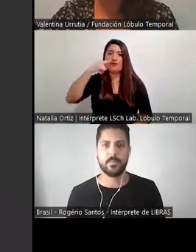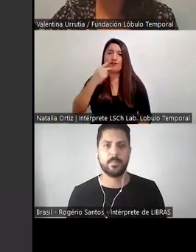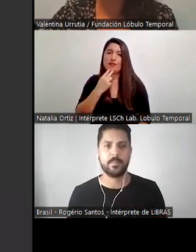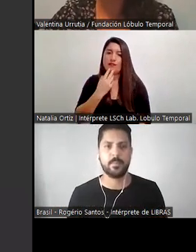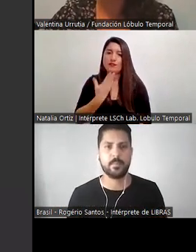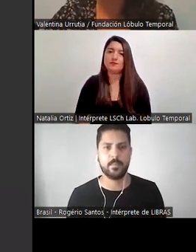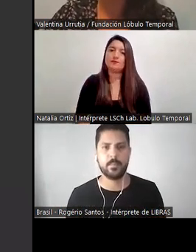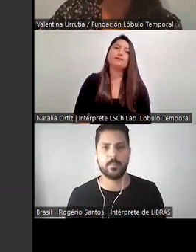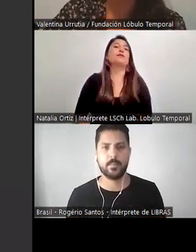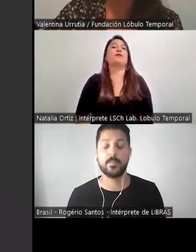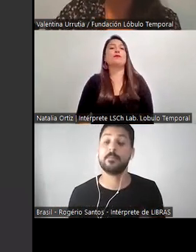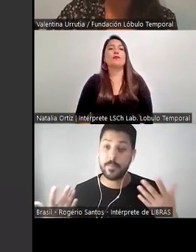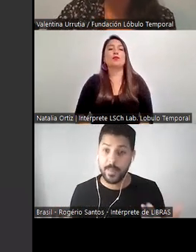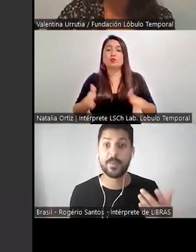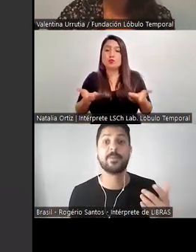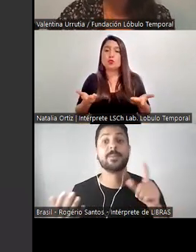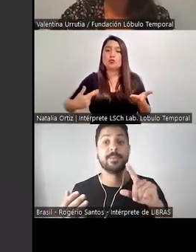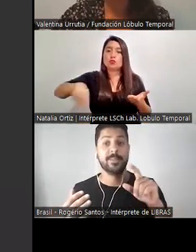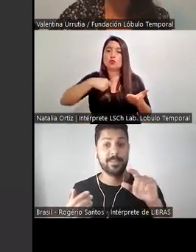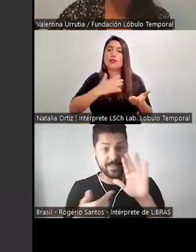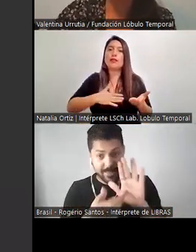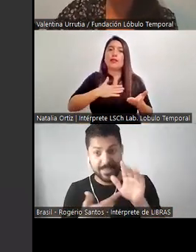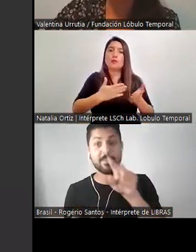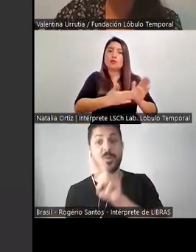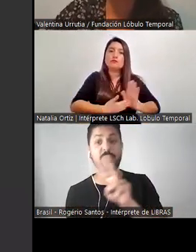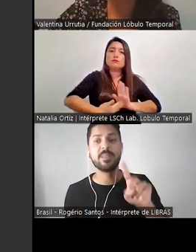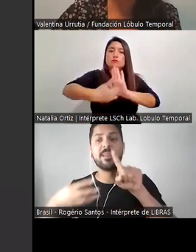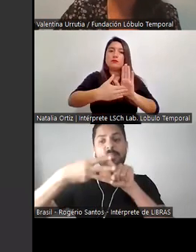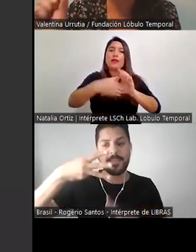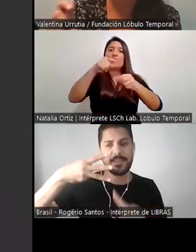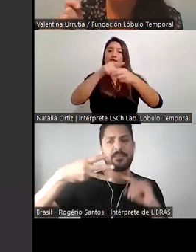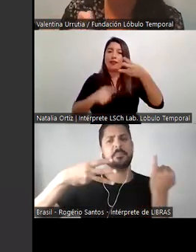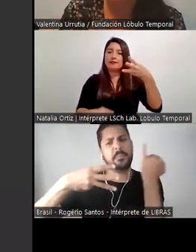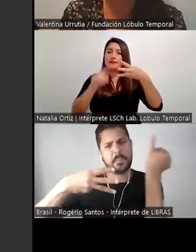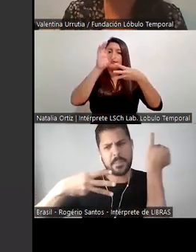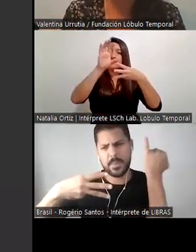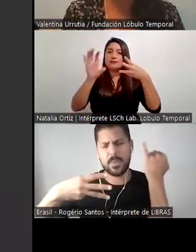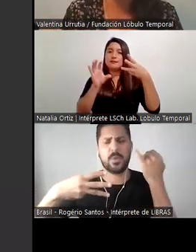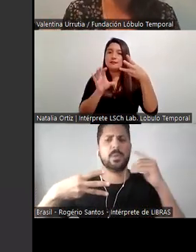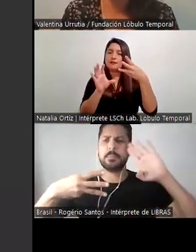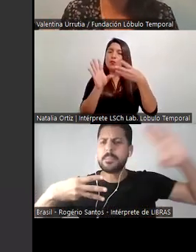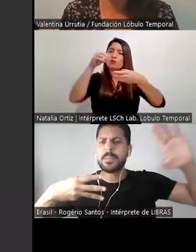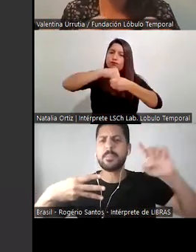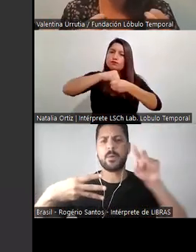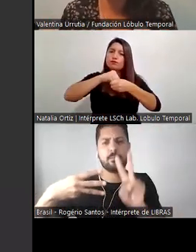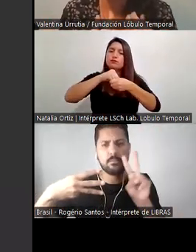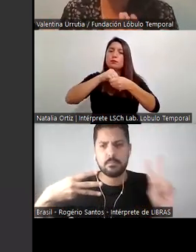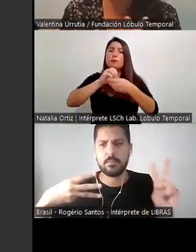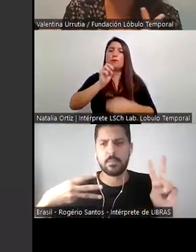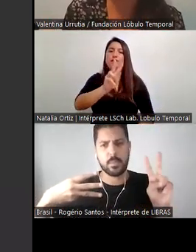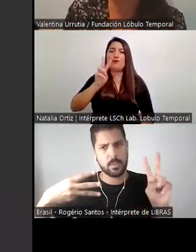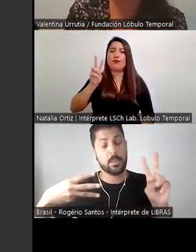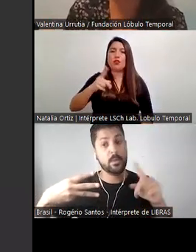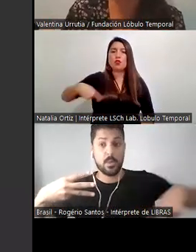En este sentido, entonces, queremos destacar que existen tres elementos que son súper centrales del vernáculo visual y que fueron los elementos que nosotras